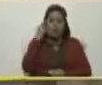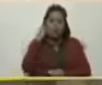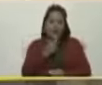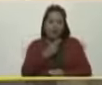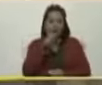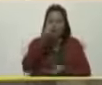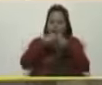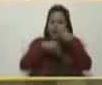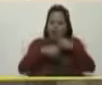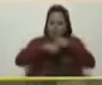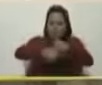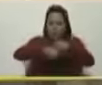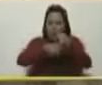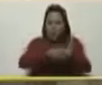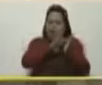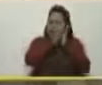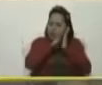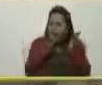soldados rasos.